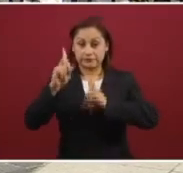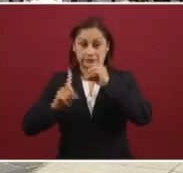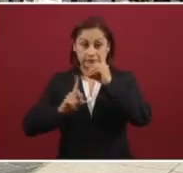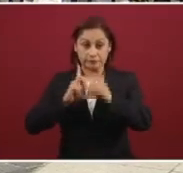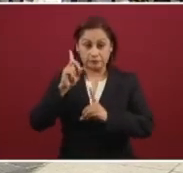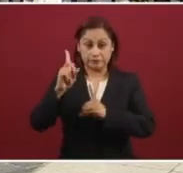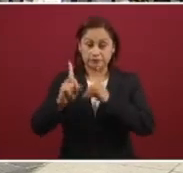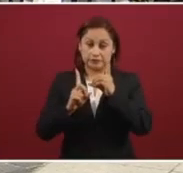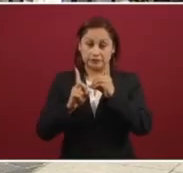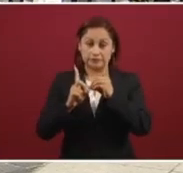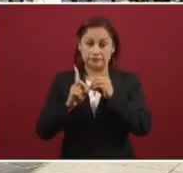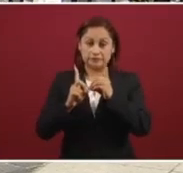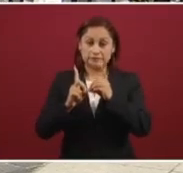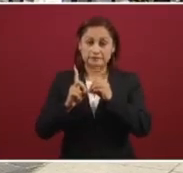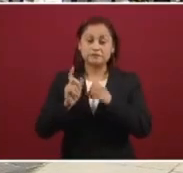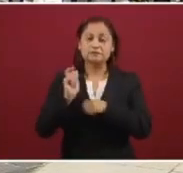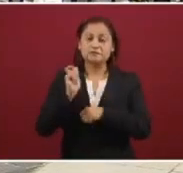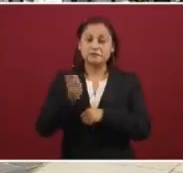cuando